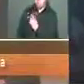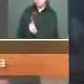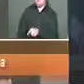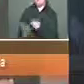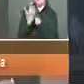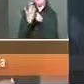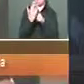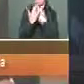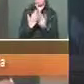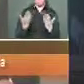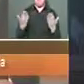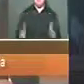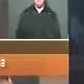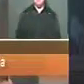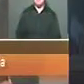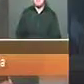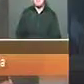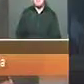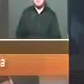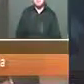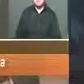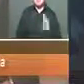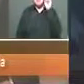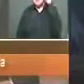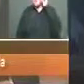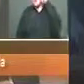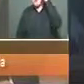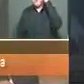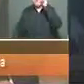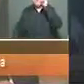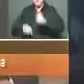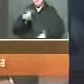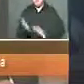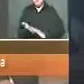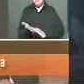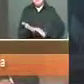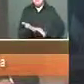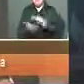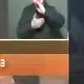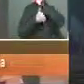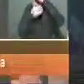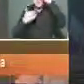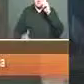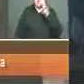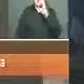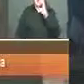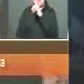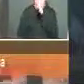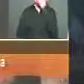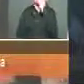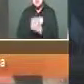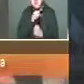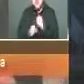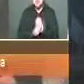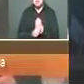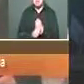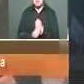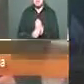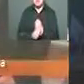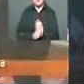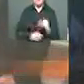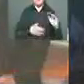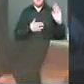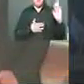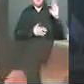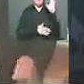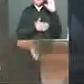presenta Santos. Un gobierno que no ha podido resolver el tema con las FARC, un gobierno que lleva 5 años haciéndole promesa